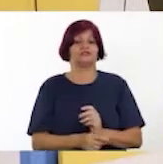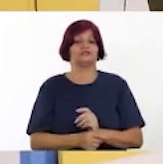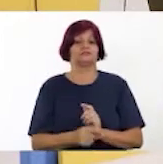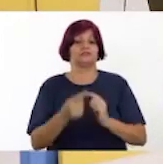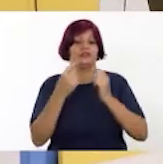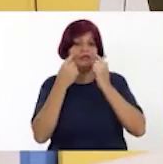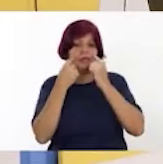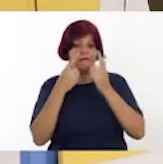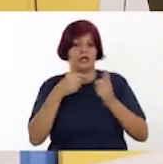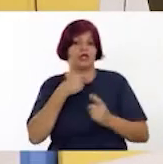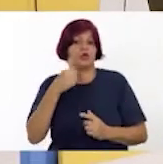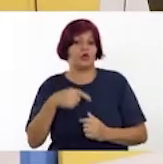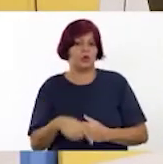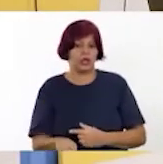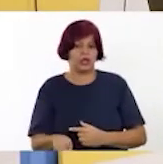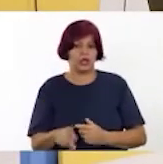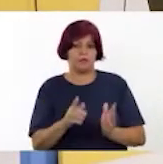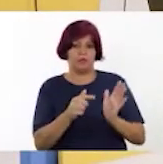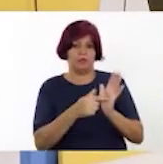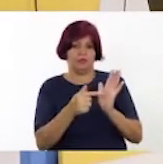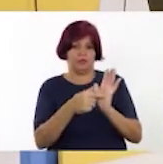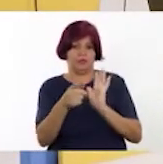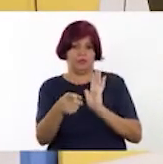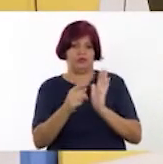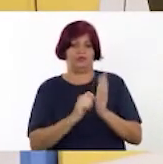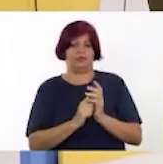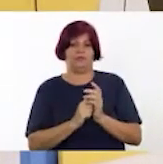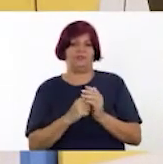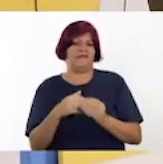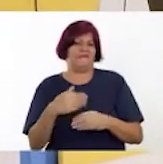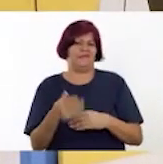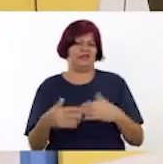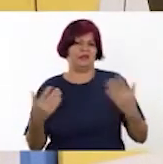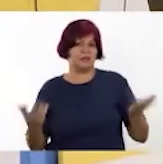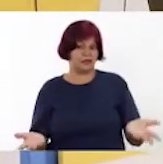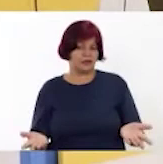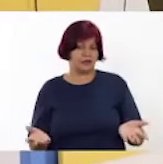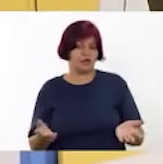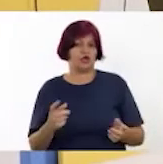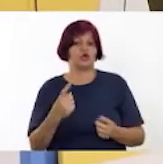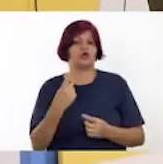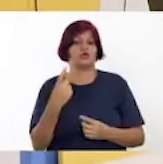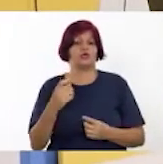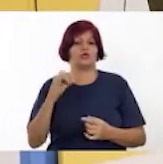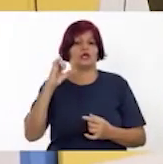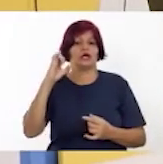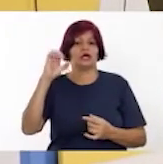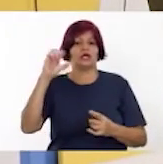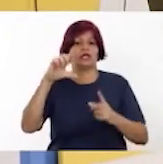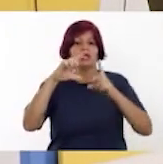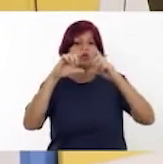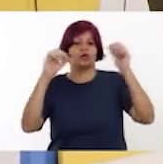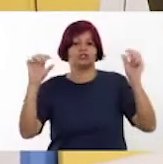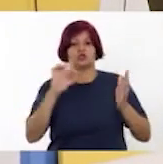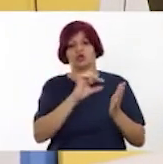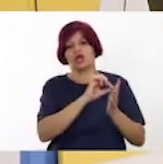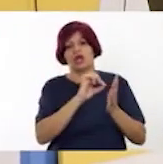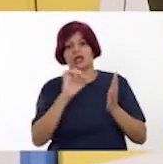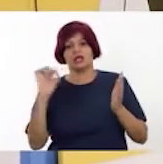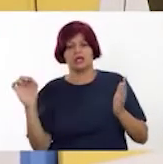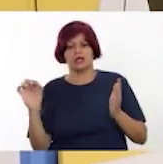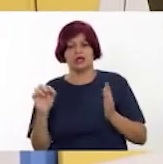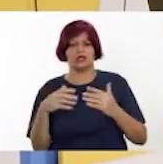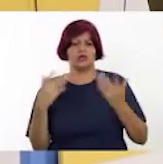y miren los ejemplos puestos ahí a partir de lo que es una inecuación lineal. Y una